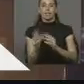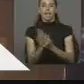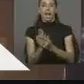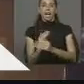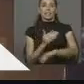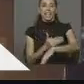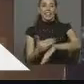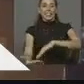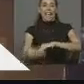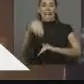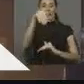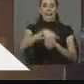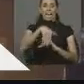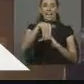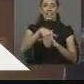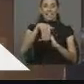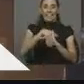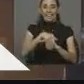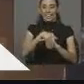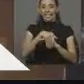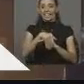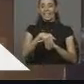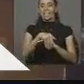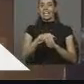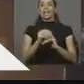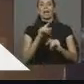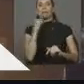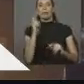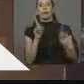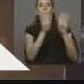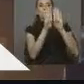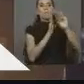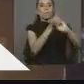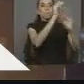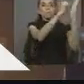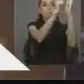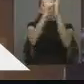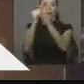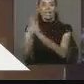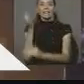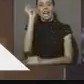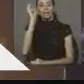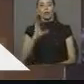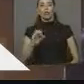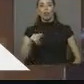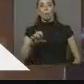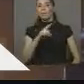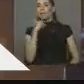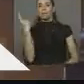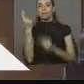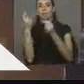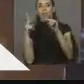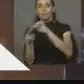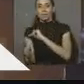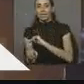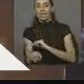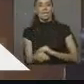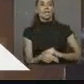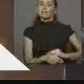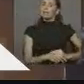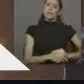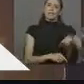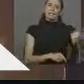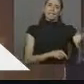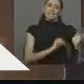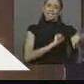tarde. Se perdía de hacer puerta a puerta, reuniones con comités, reuniones. Hubo que mandar a buscar a Badel y a